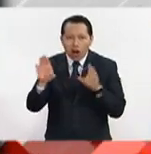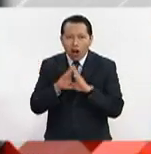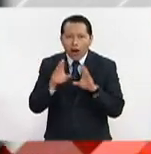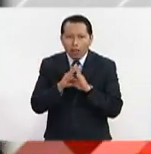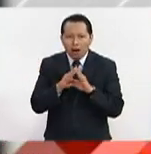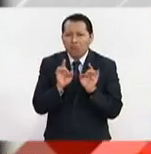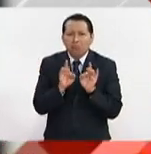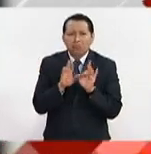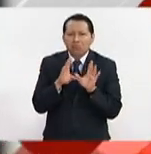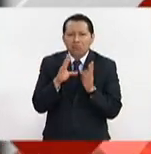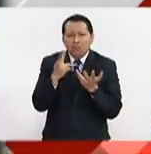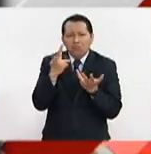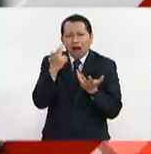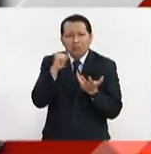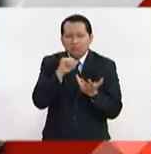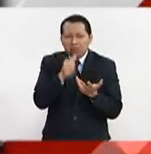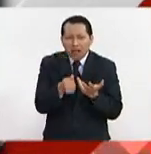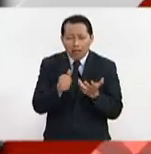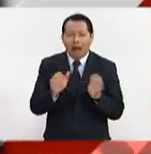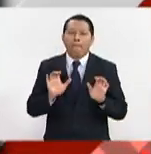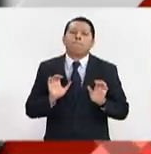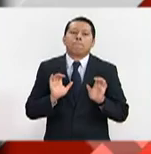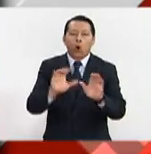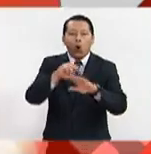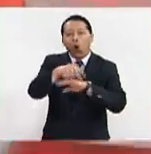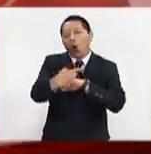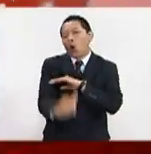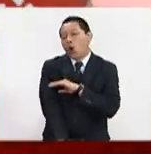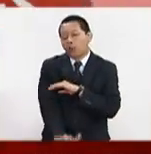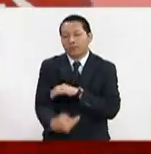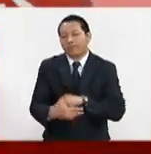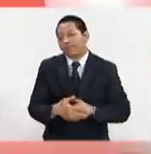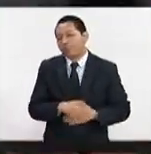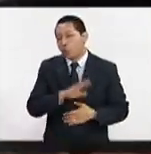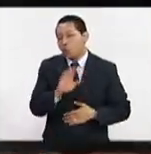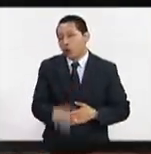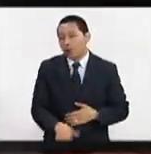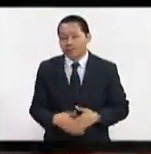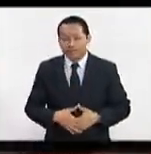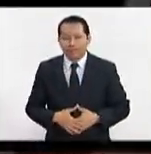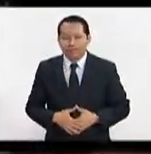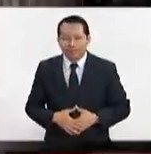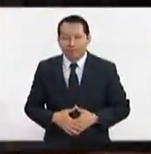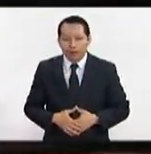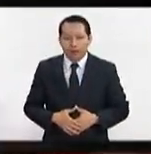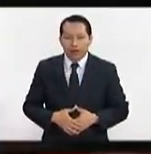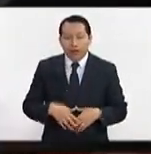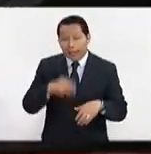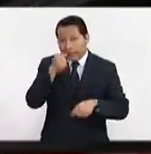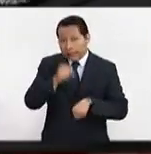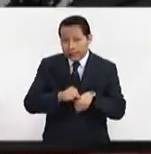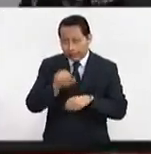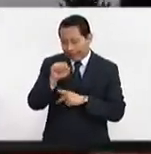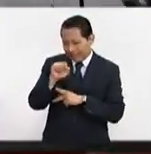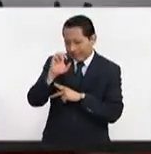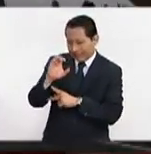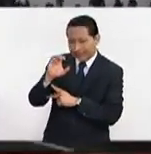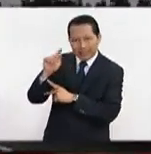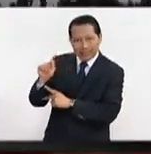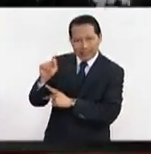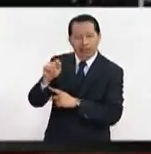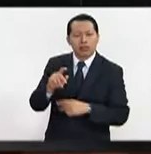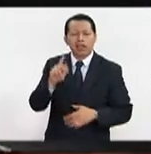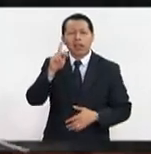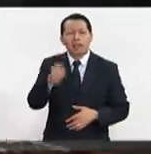razón aparente a la mujer que falleció tras el impacto. La Secretaría de Comunicaciones y